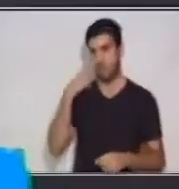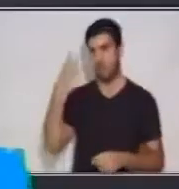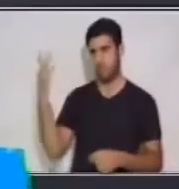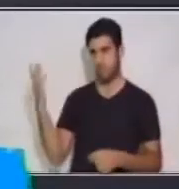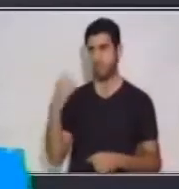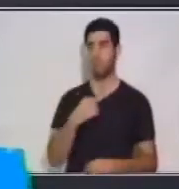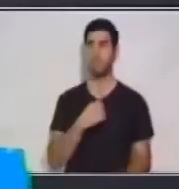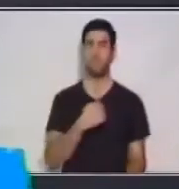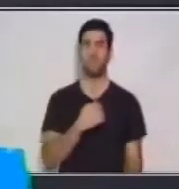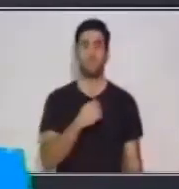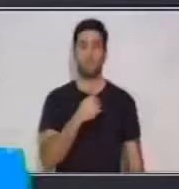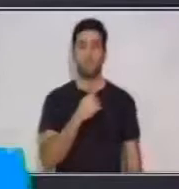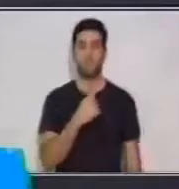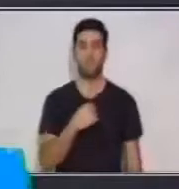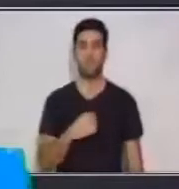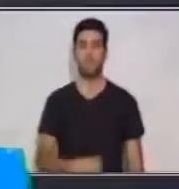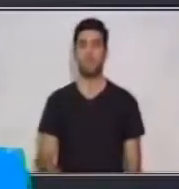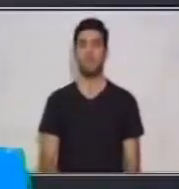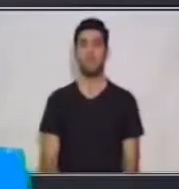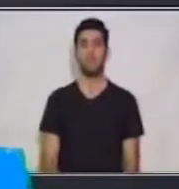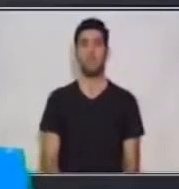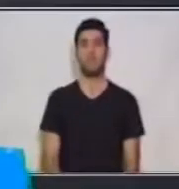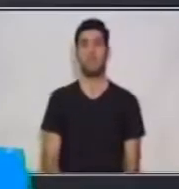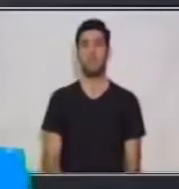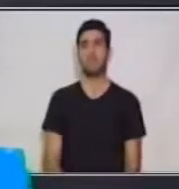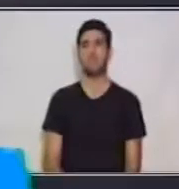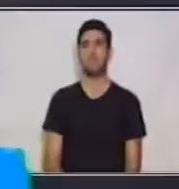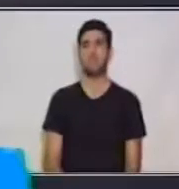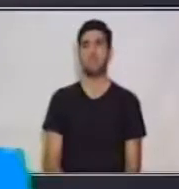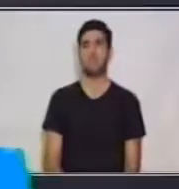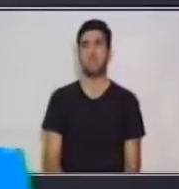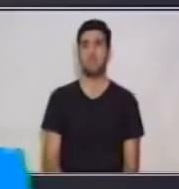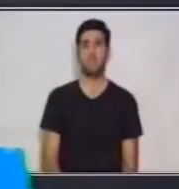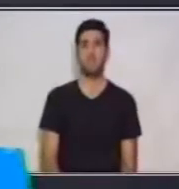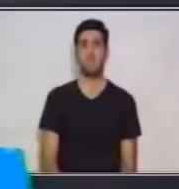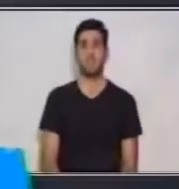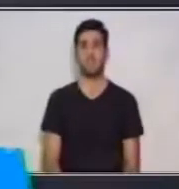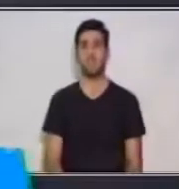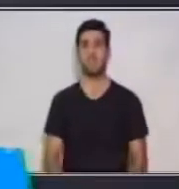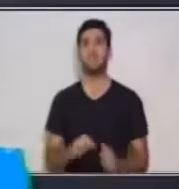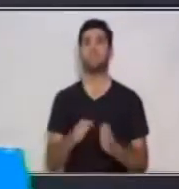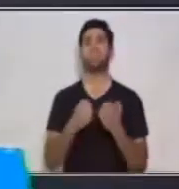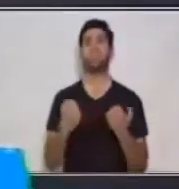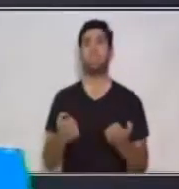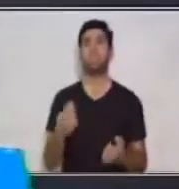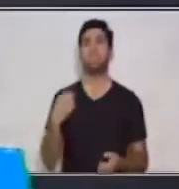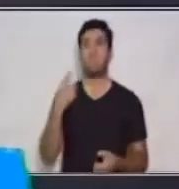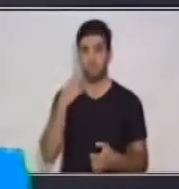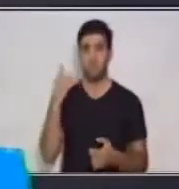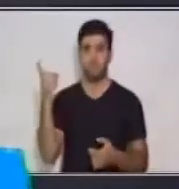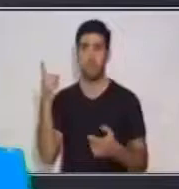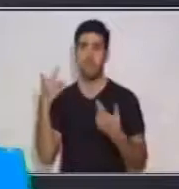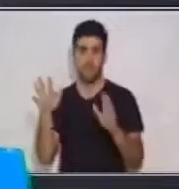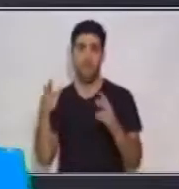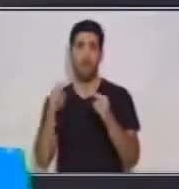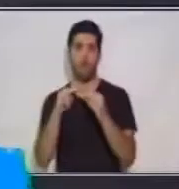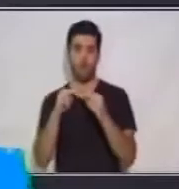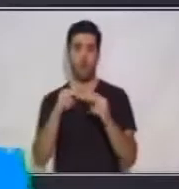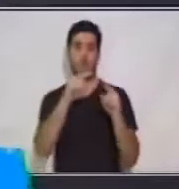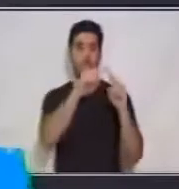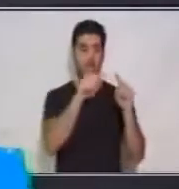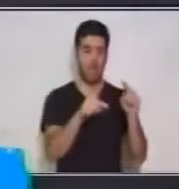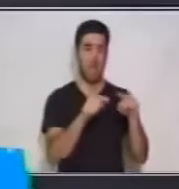600 metros. Y entonces, ¿qué tenemos de este triángulo? Conocemos un